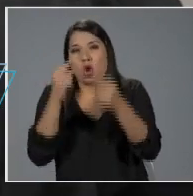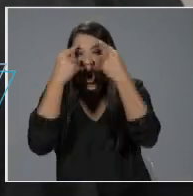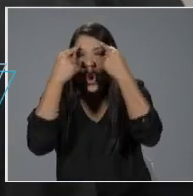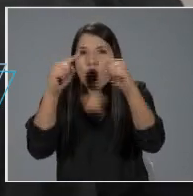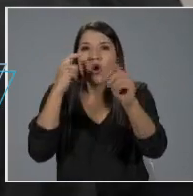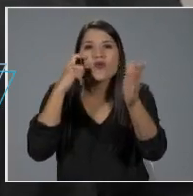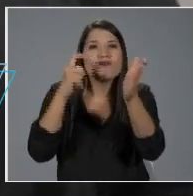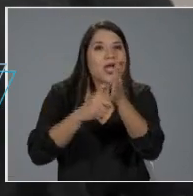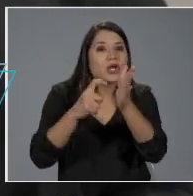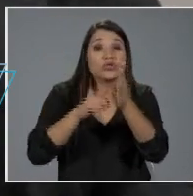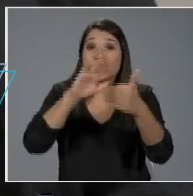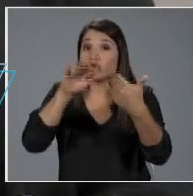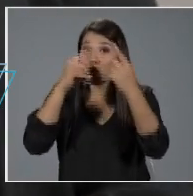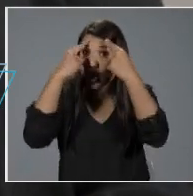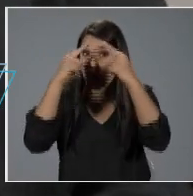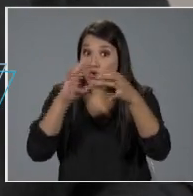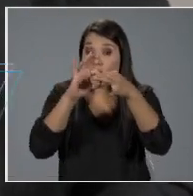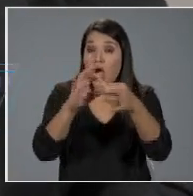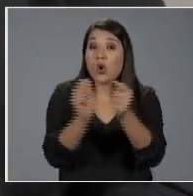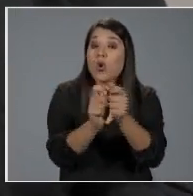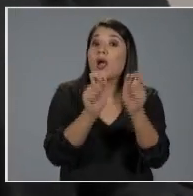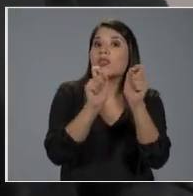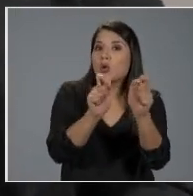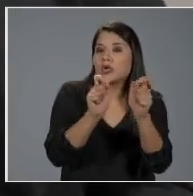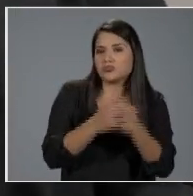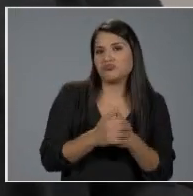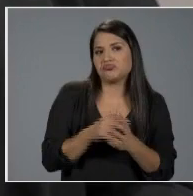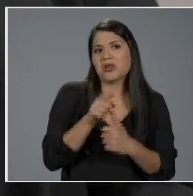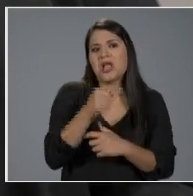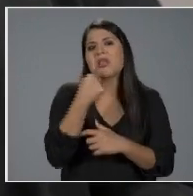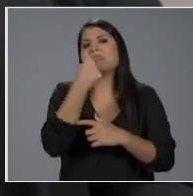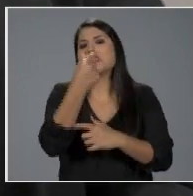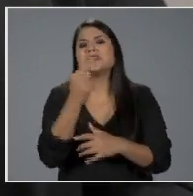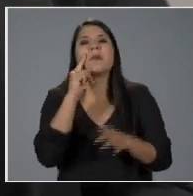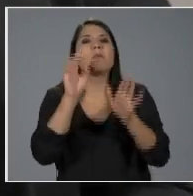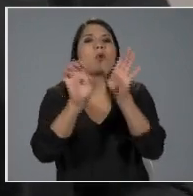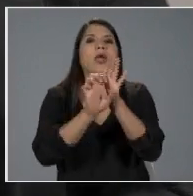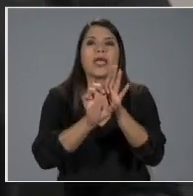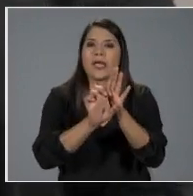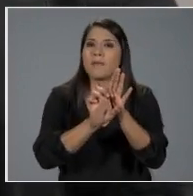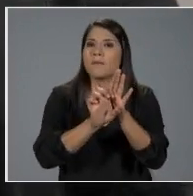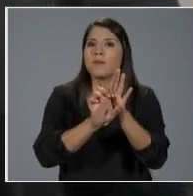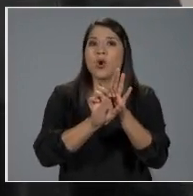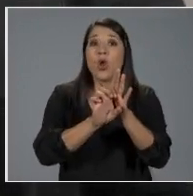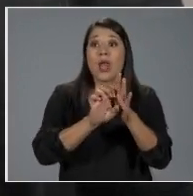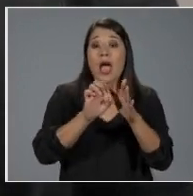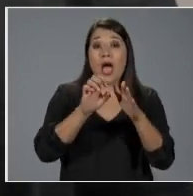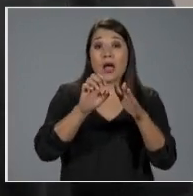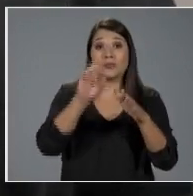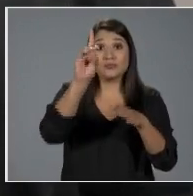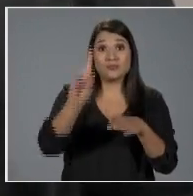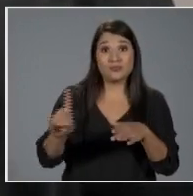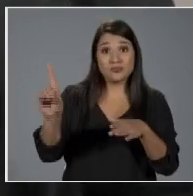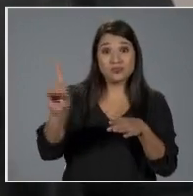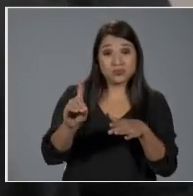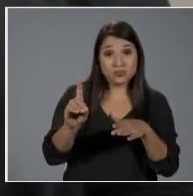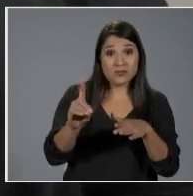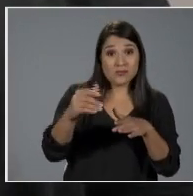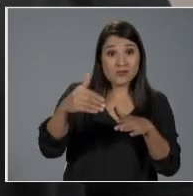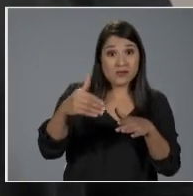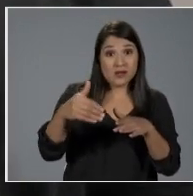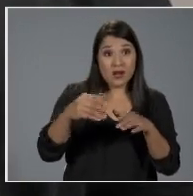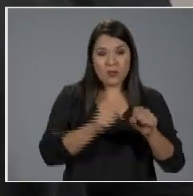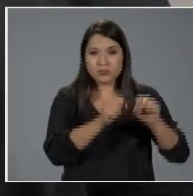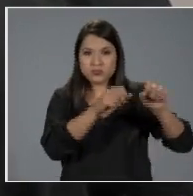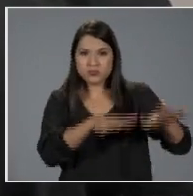que se hizo que tiene que ver con materia de educación. Él menciona, por ejemplo, todos los niveles, la exclusión que se disminuyó en educación y demás, pero no